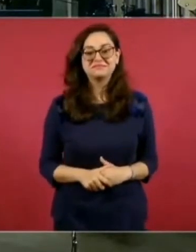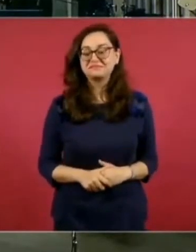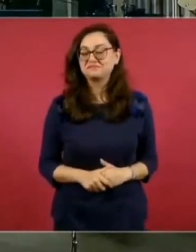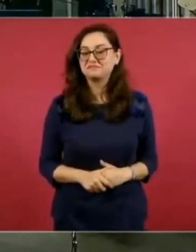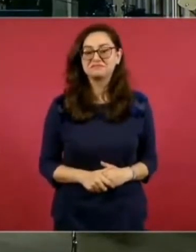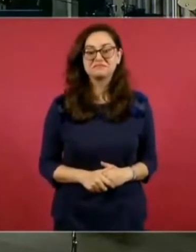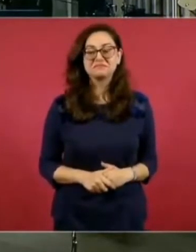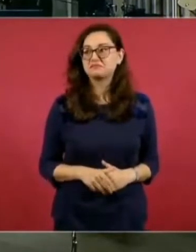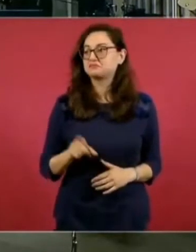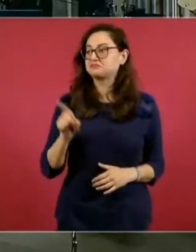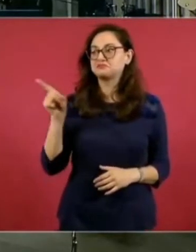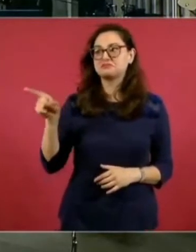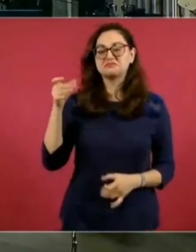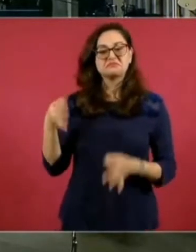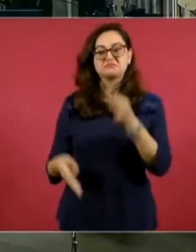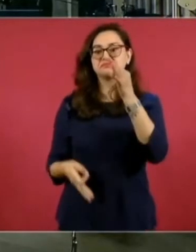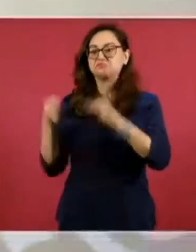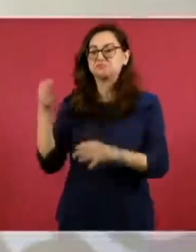se protege